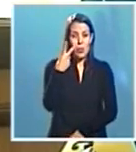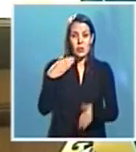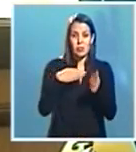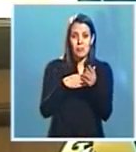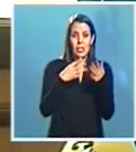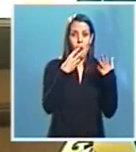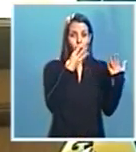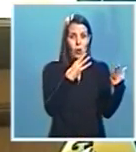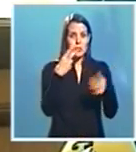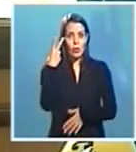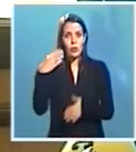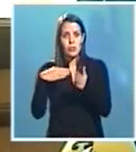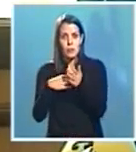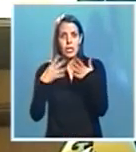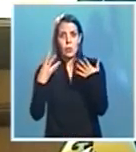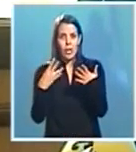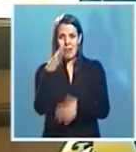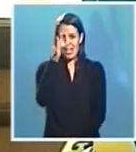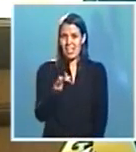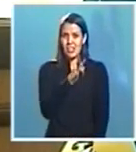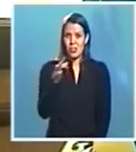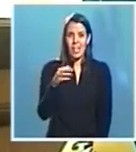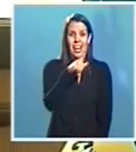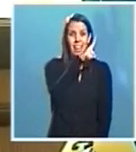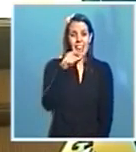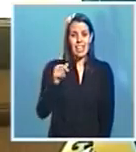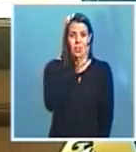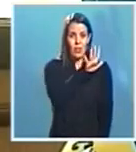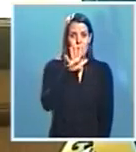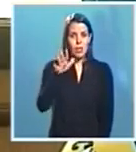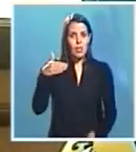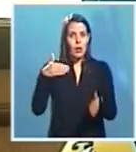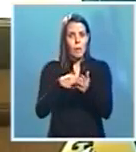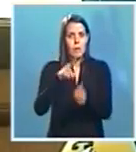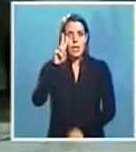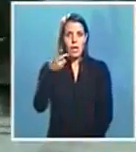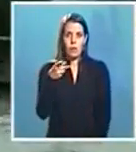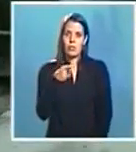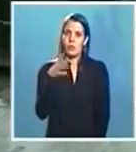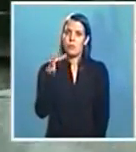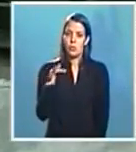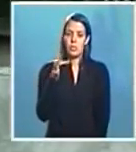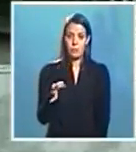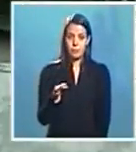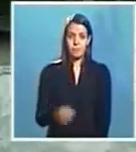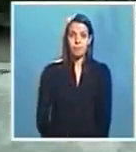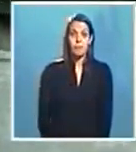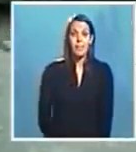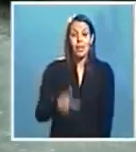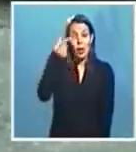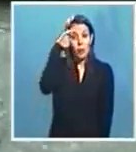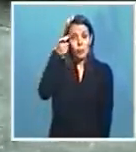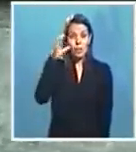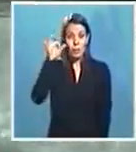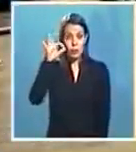2008-2009 abarca un total de 155.000 euros, pois é moi positivo. Polo que se refira a Sober, o plan